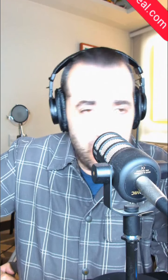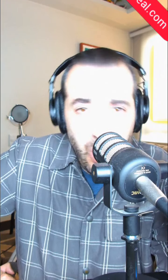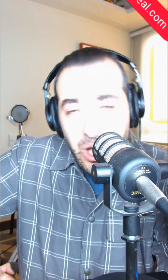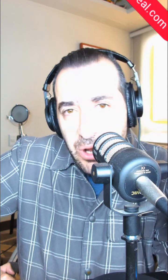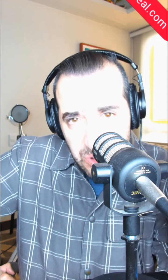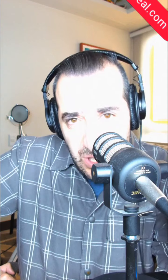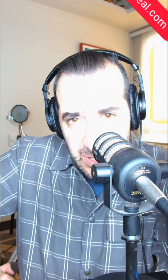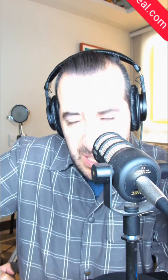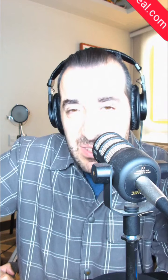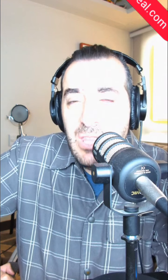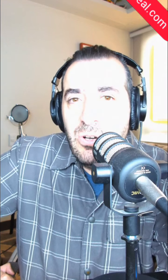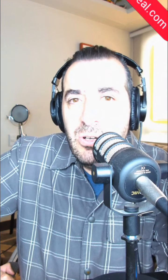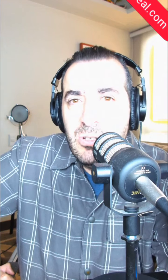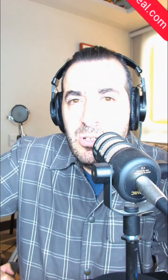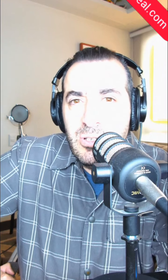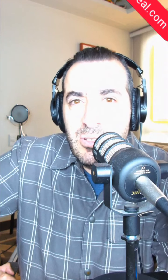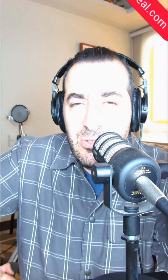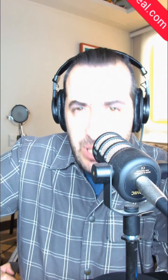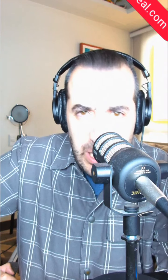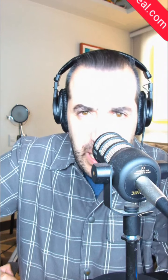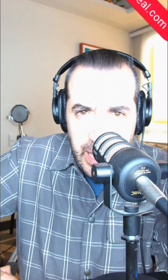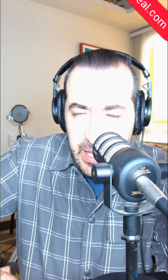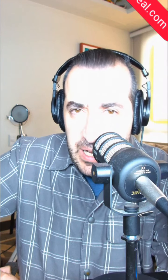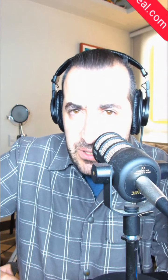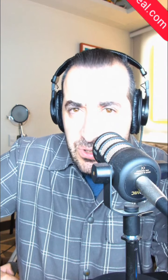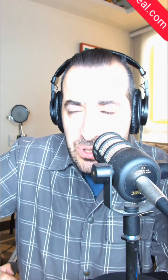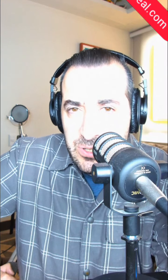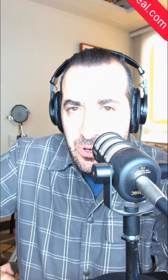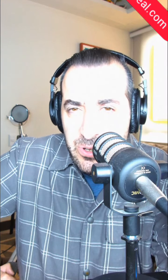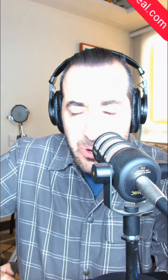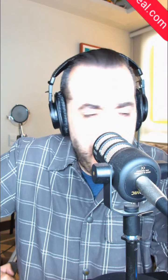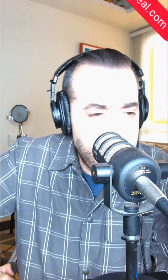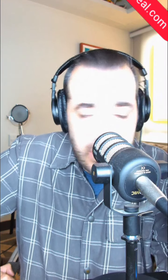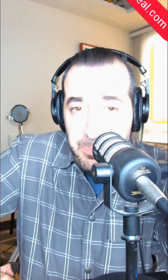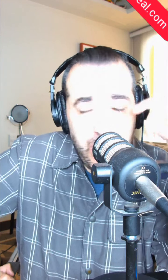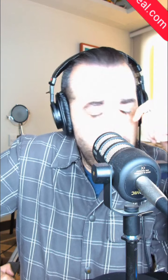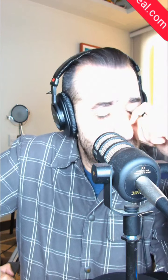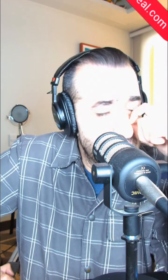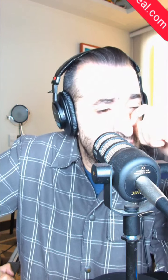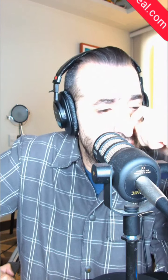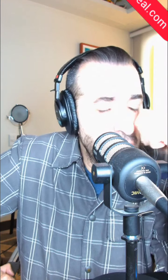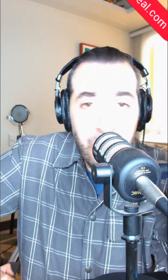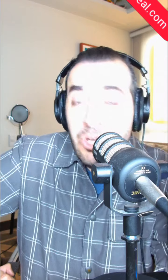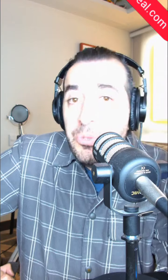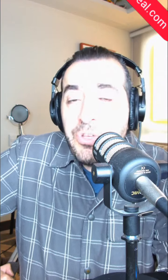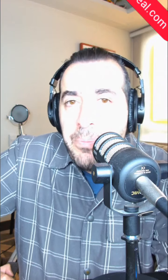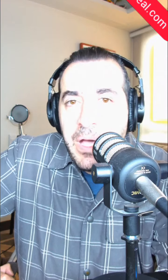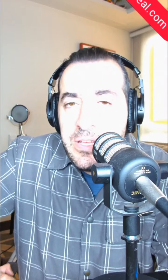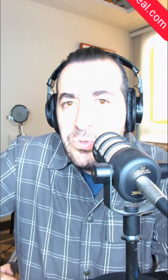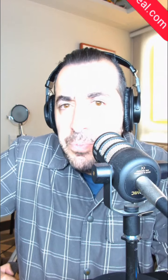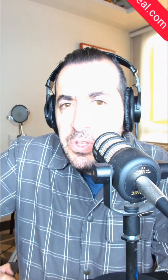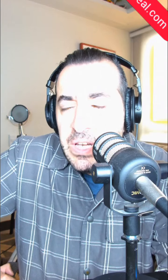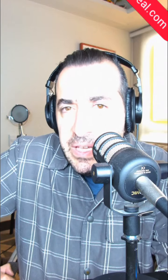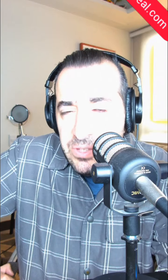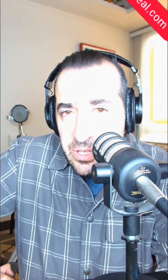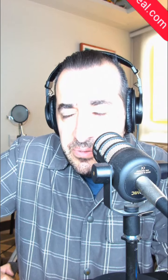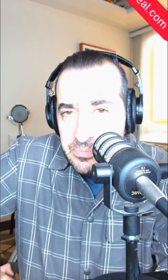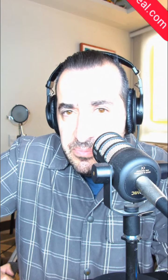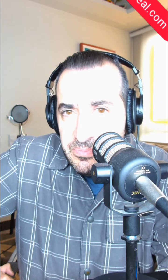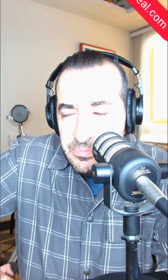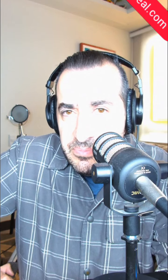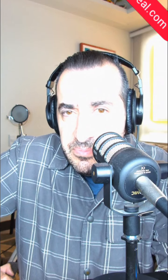cuestionamientos, yo creo, sin sentido, de la elección del señor Mayer. ¿Y por qué digo sin sentido? Porque Mayer es un tipo